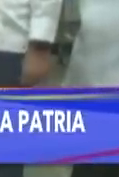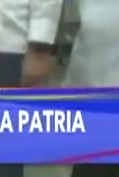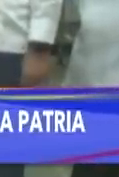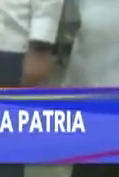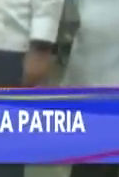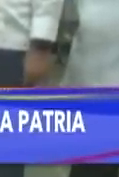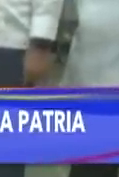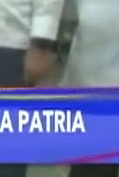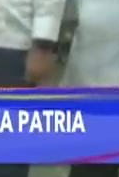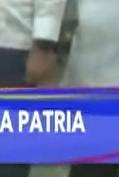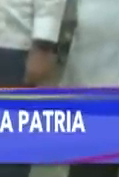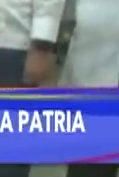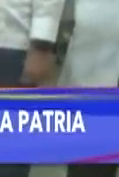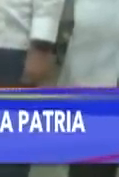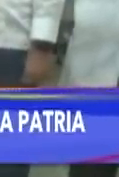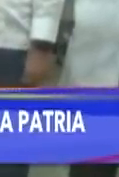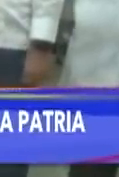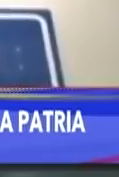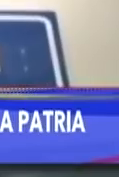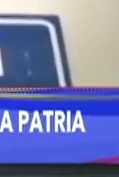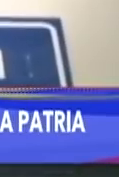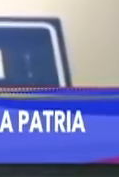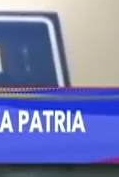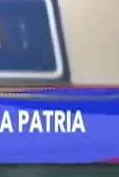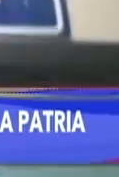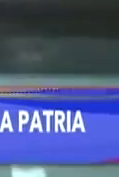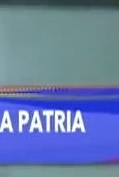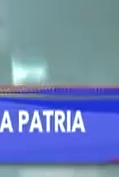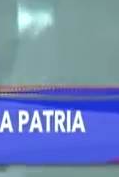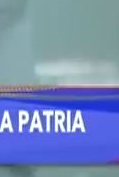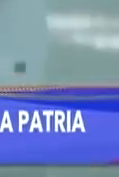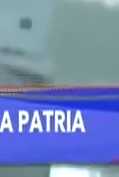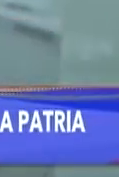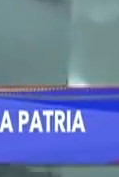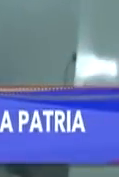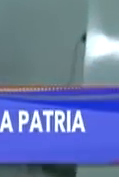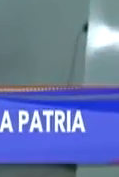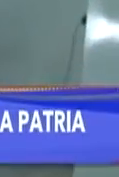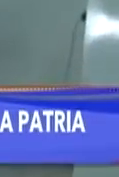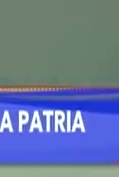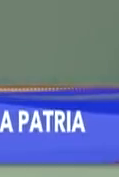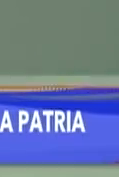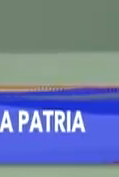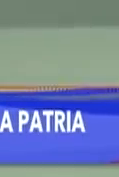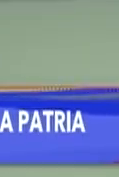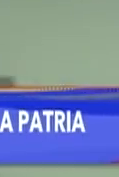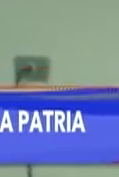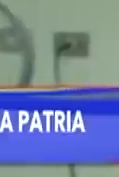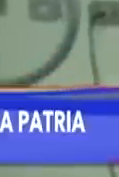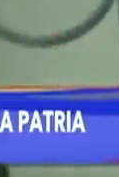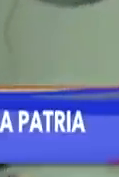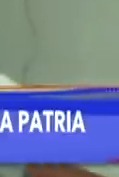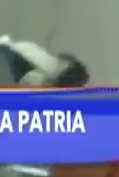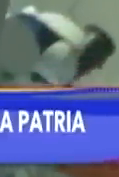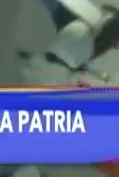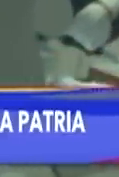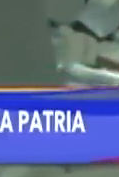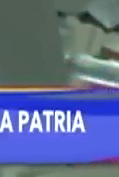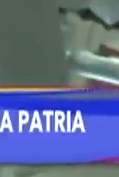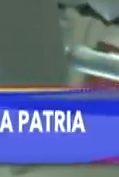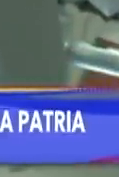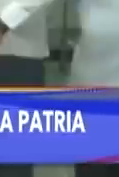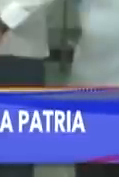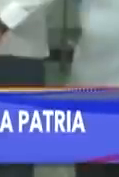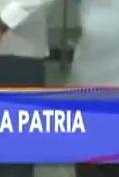asignó para el estado Lara hemos invertido en salud, y aquí en el estado Lara, en este